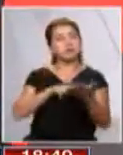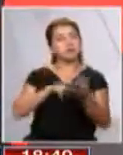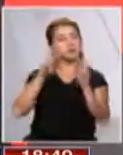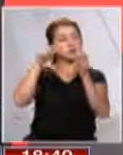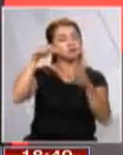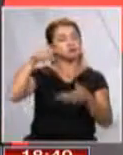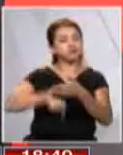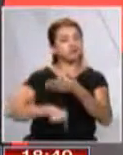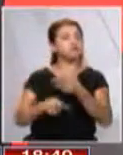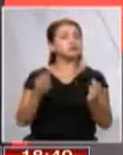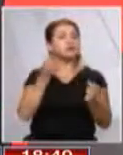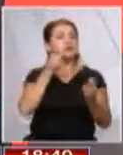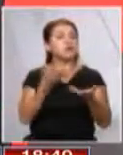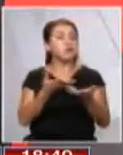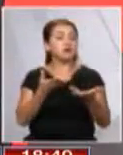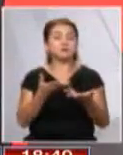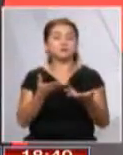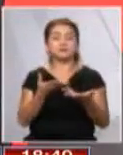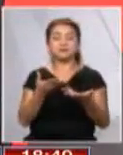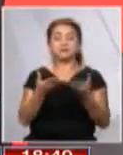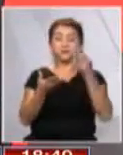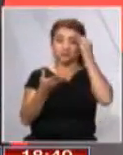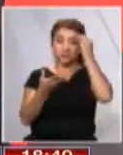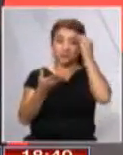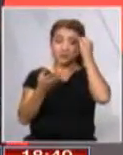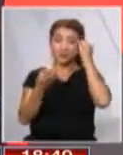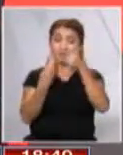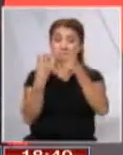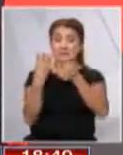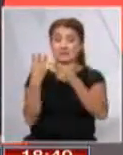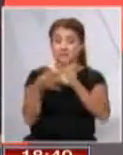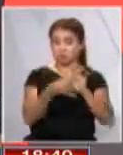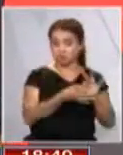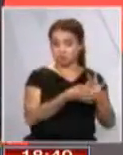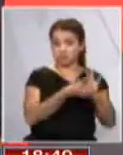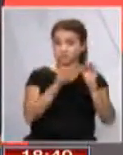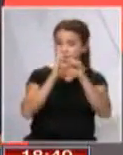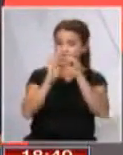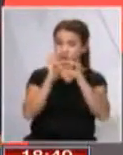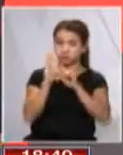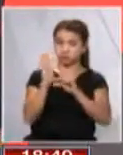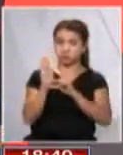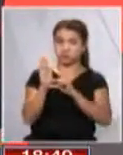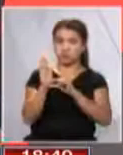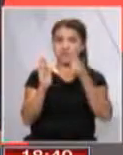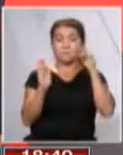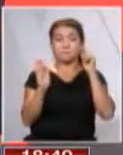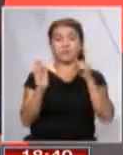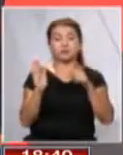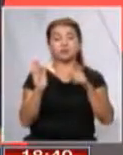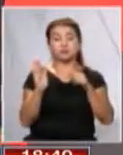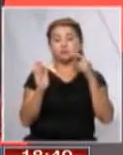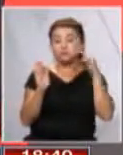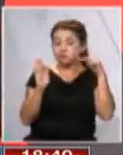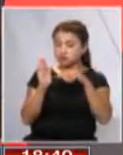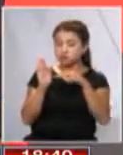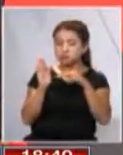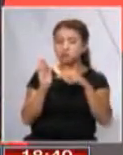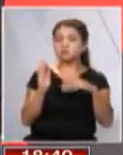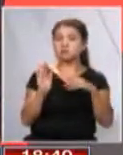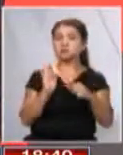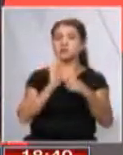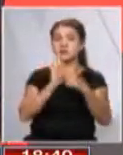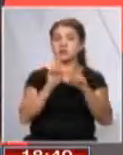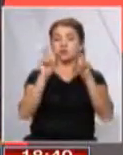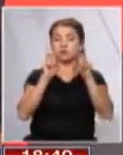aquí el trasfondo tenía ver con que se ponen tres causales pero todos los hechos mostraban que estábamos avanzando en un tema más abierto